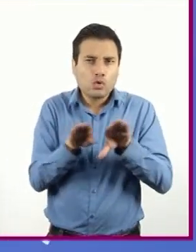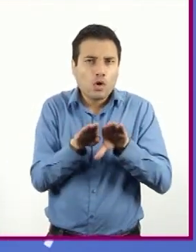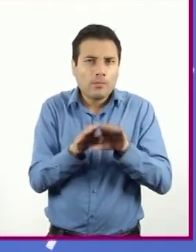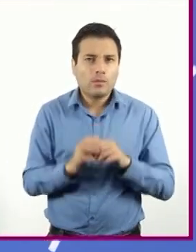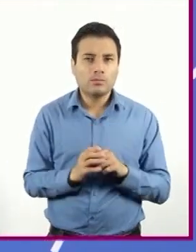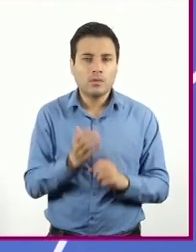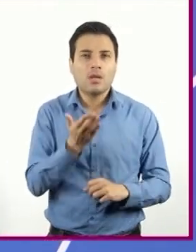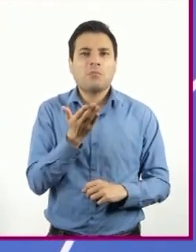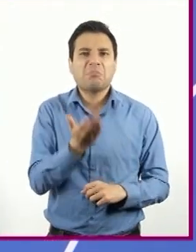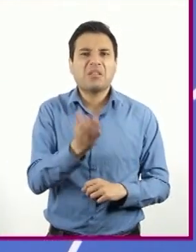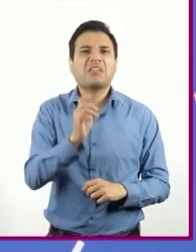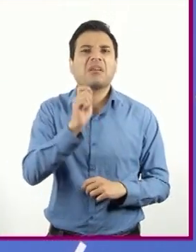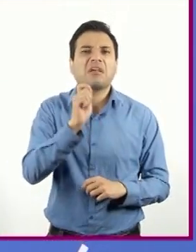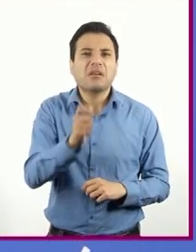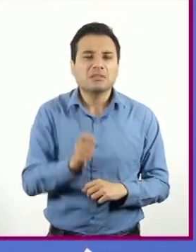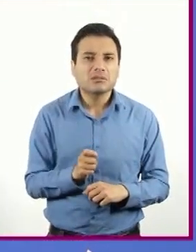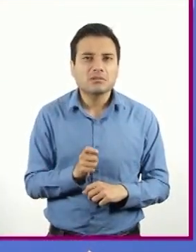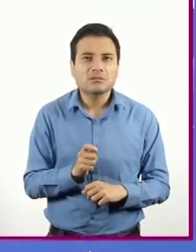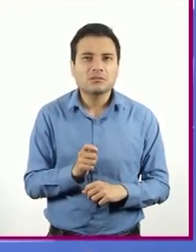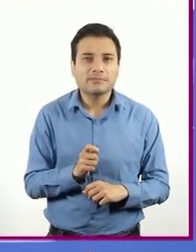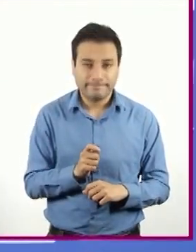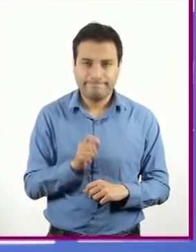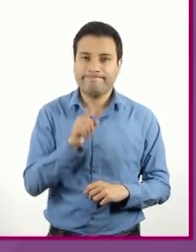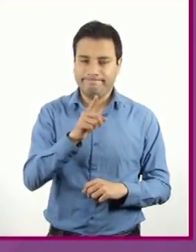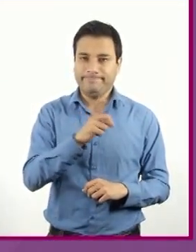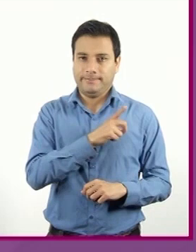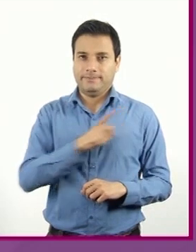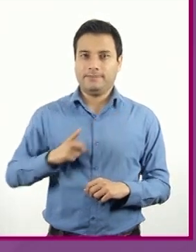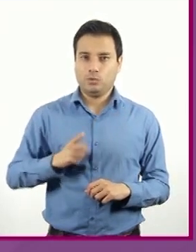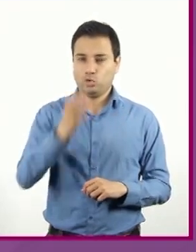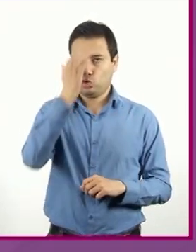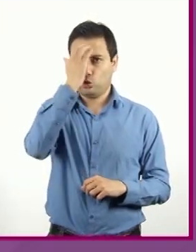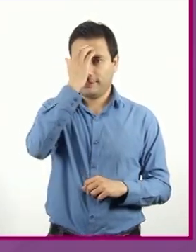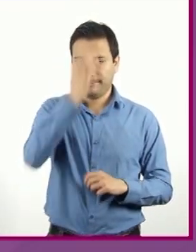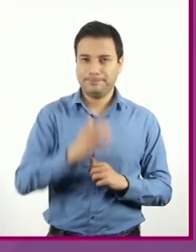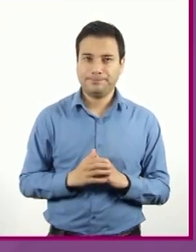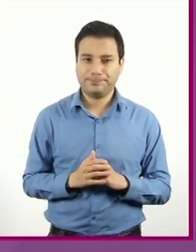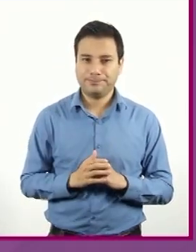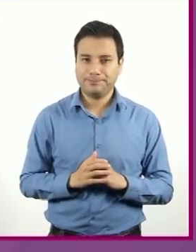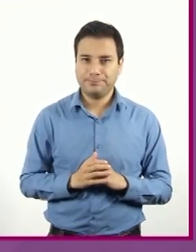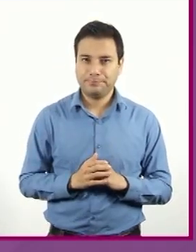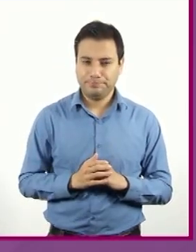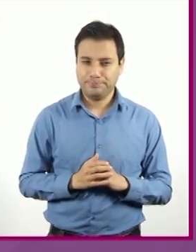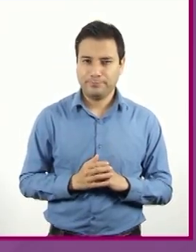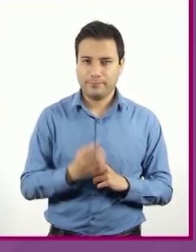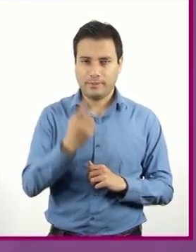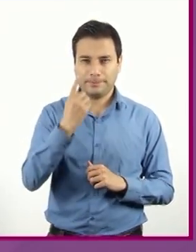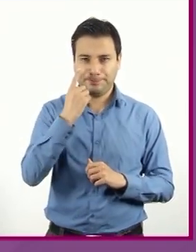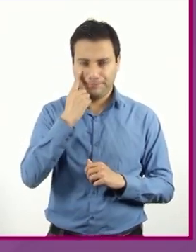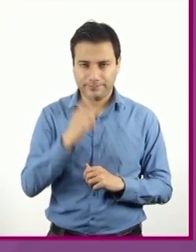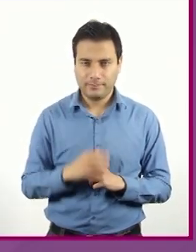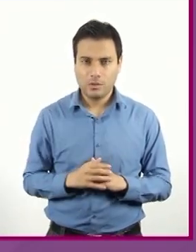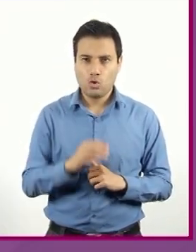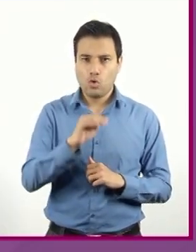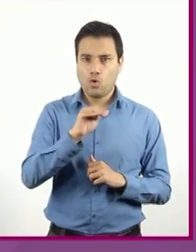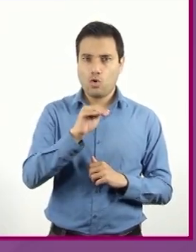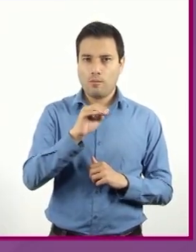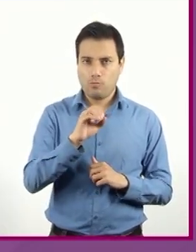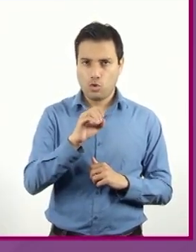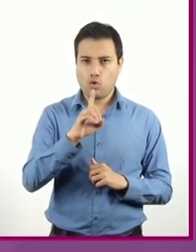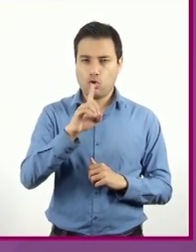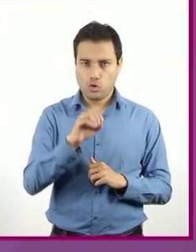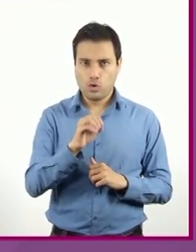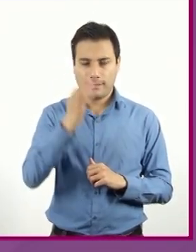pide y cómo se pide es fundamental. Un aspecto básico es el referente al modo, tiempo y voz de los